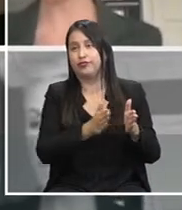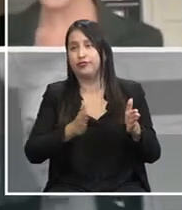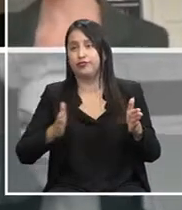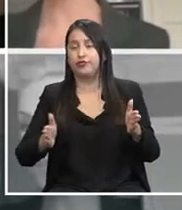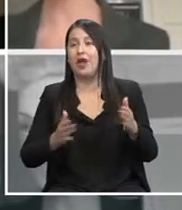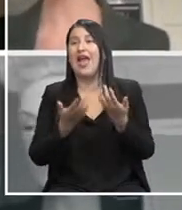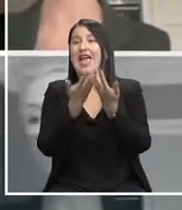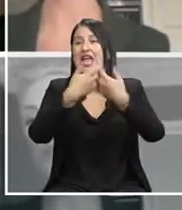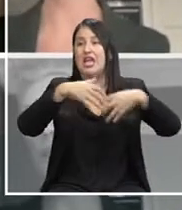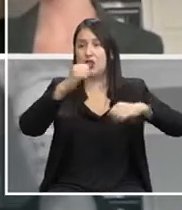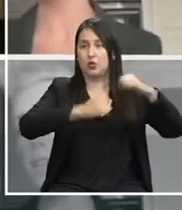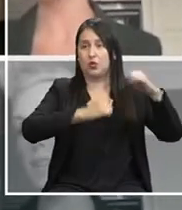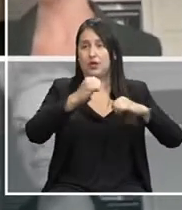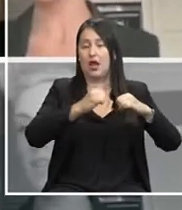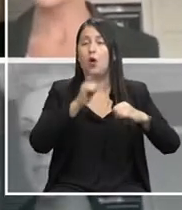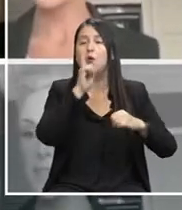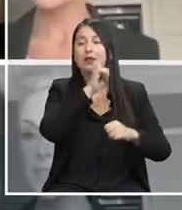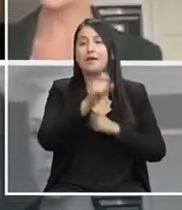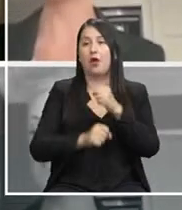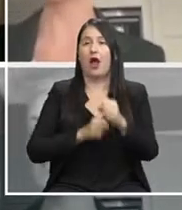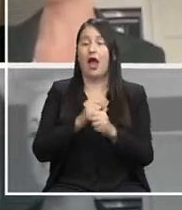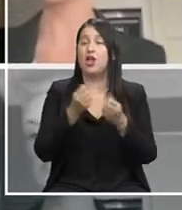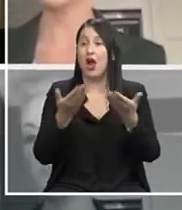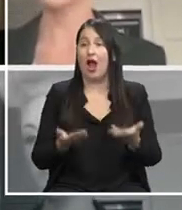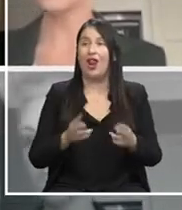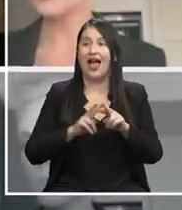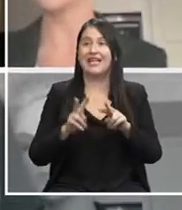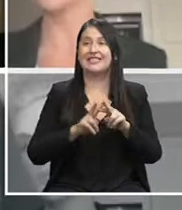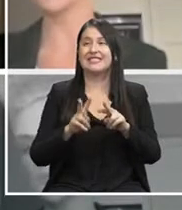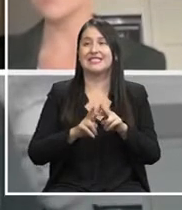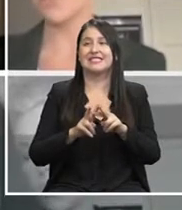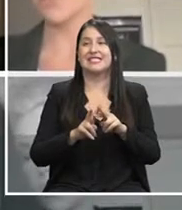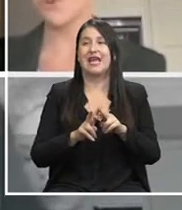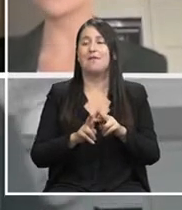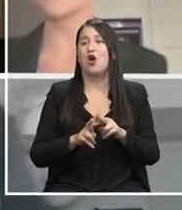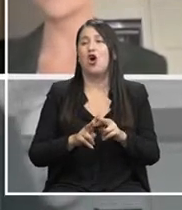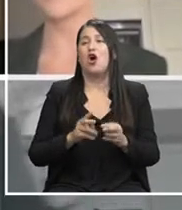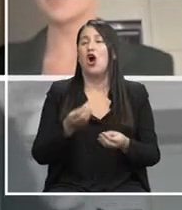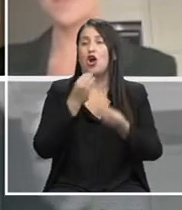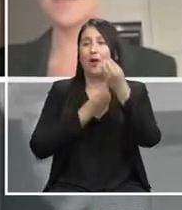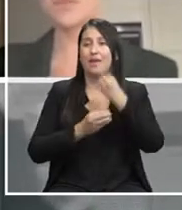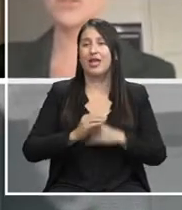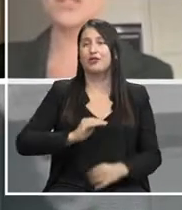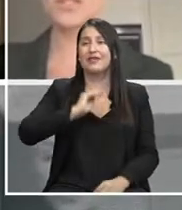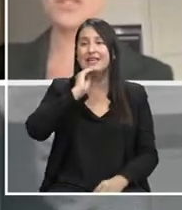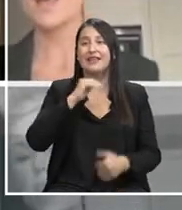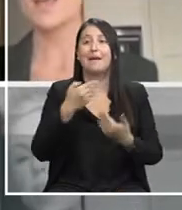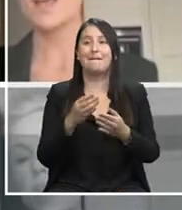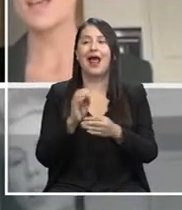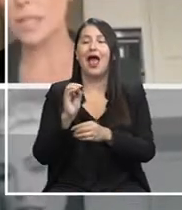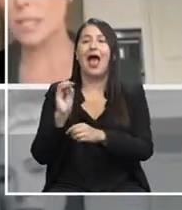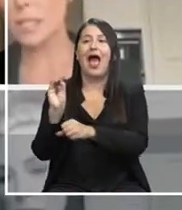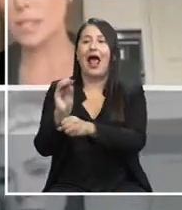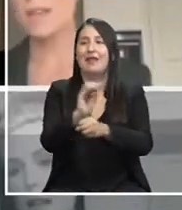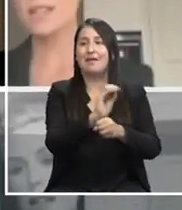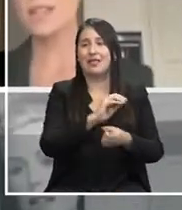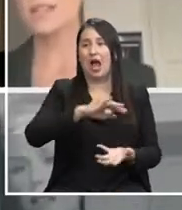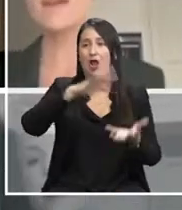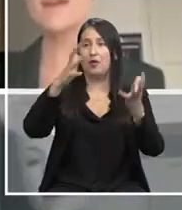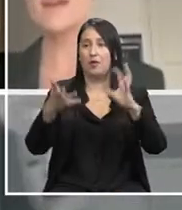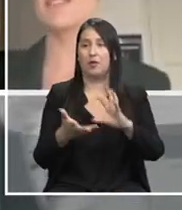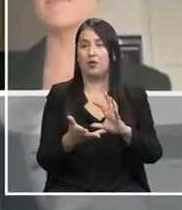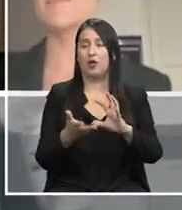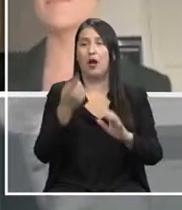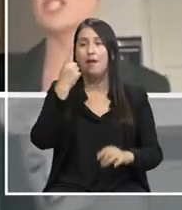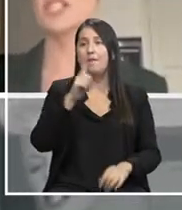últimas décadas. Y ahora producimos calorías más que suficientes para alimentar al mundo entero, aunque desperdiciemos o